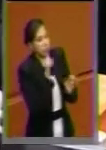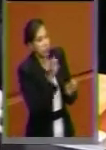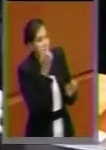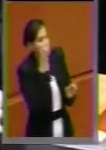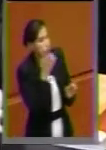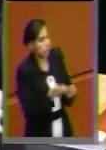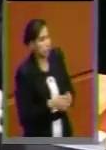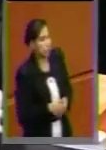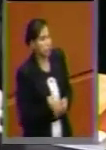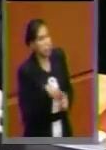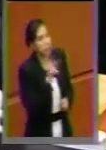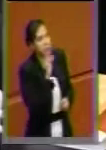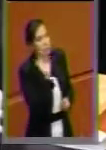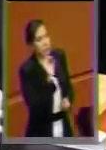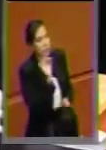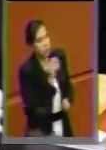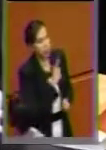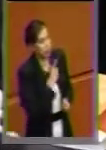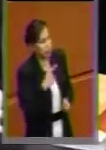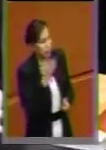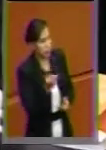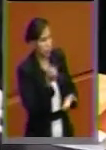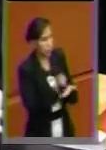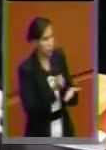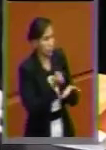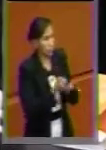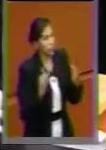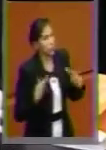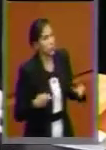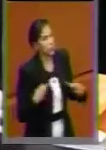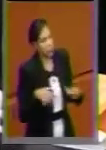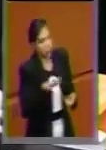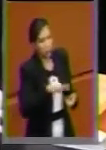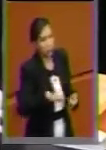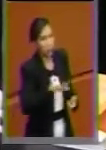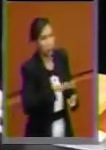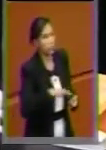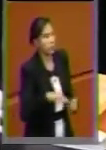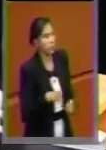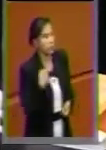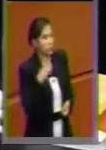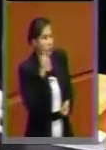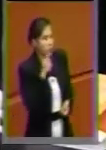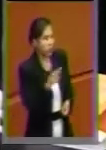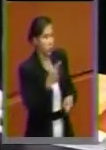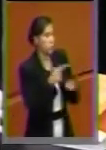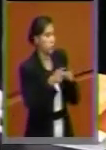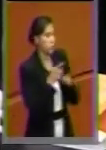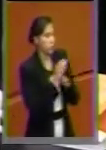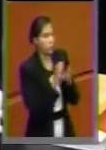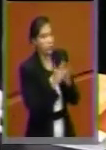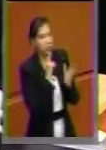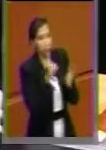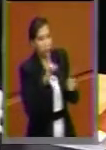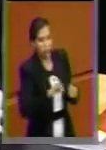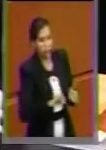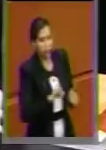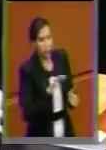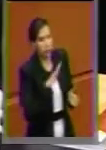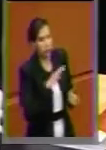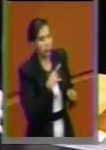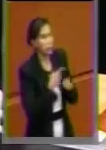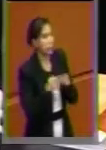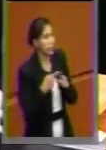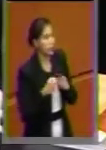pero hay exigencias de la ciudadanía porque yo celebro que hoy haya una